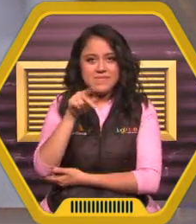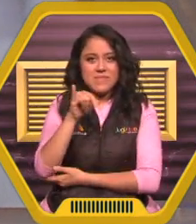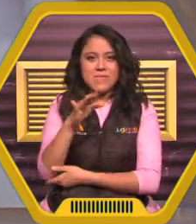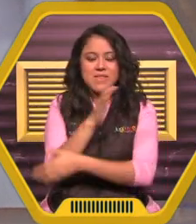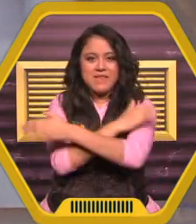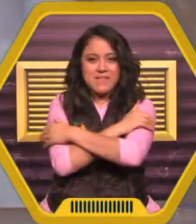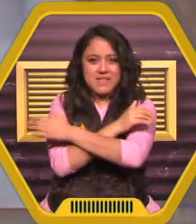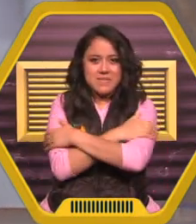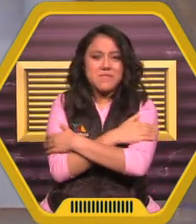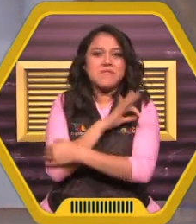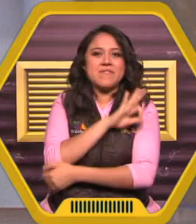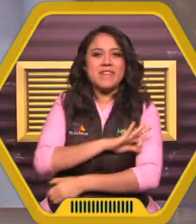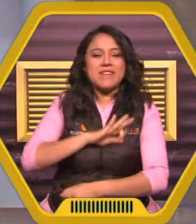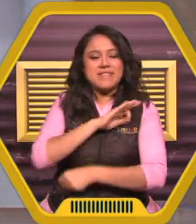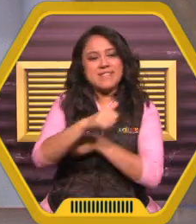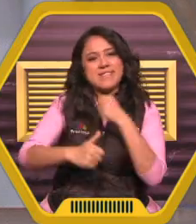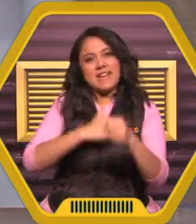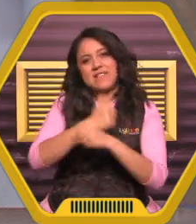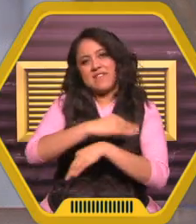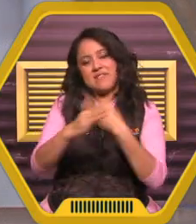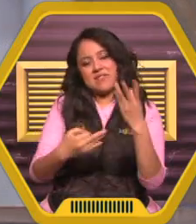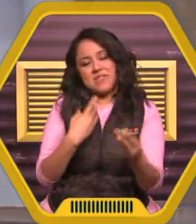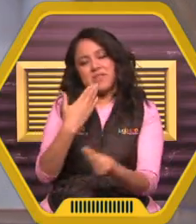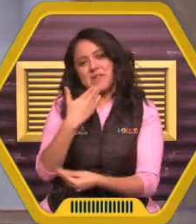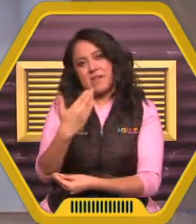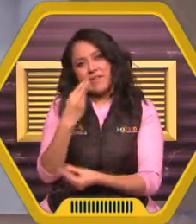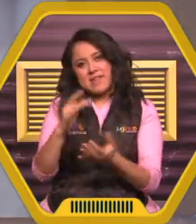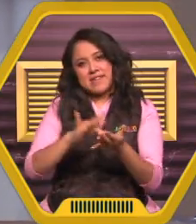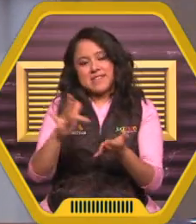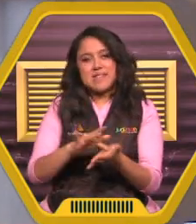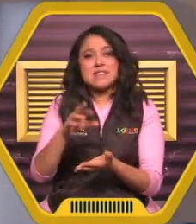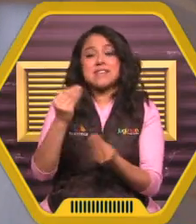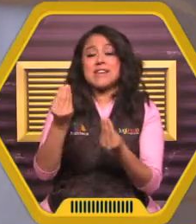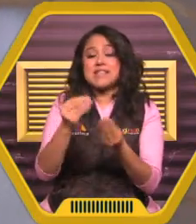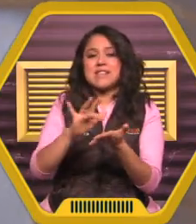fuerte abrazo, un feliz año para ti y los tuyos. Gracias a Recorcholis que nuevamente se suma con nosotros.